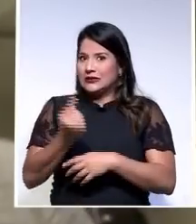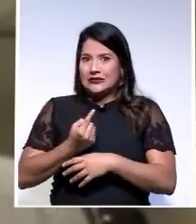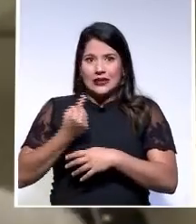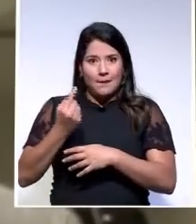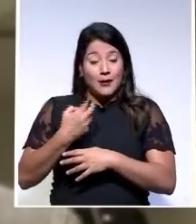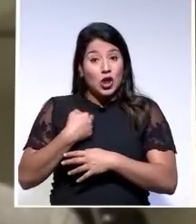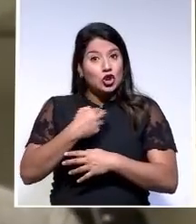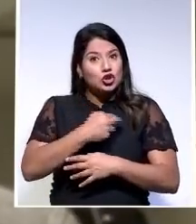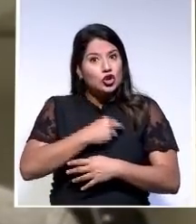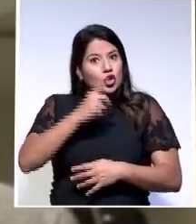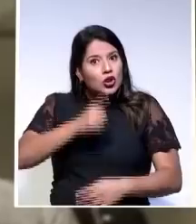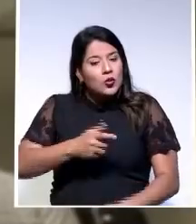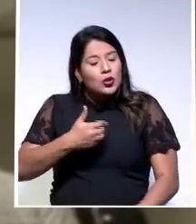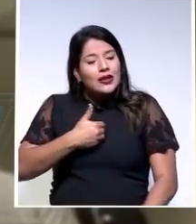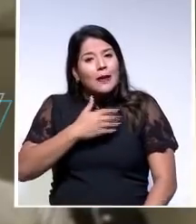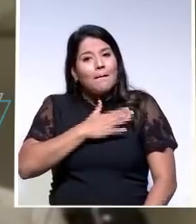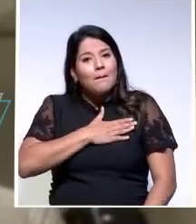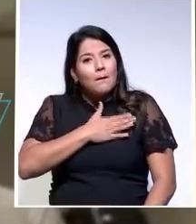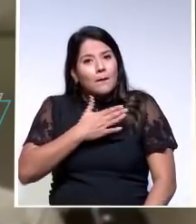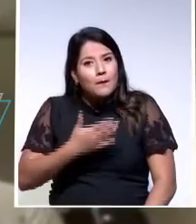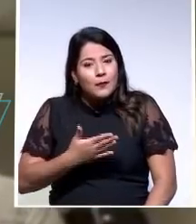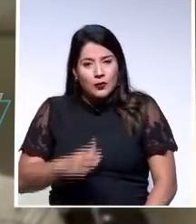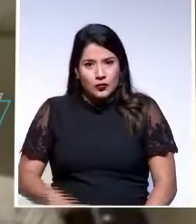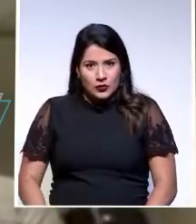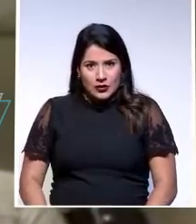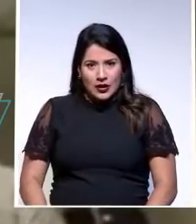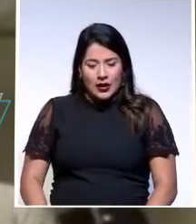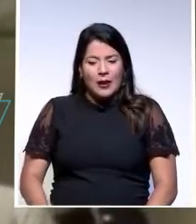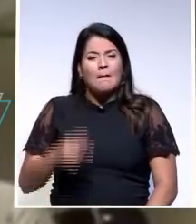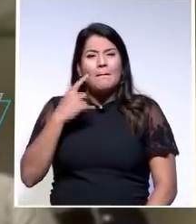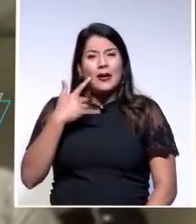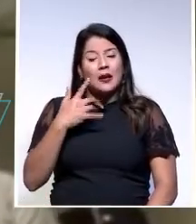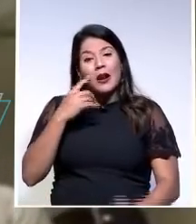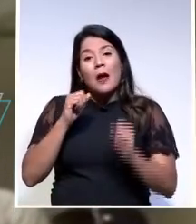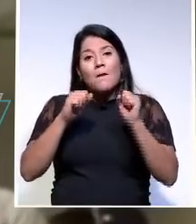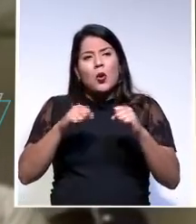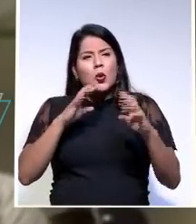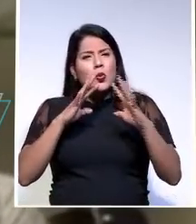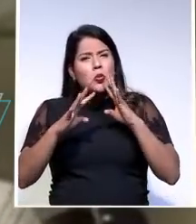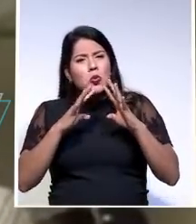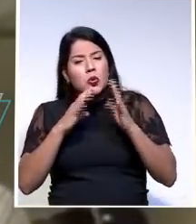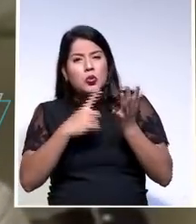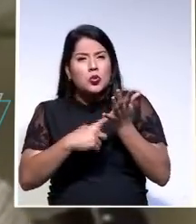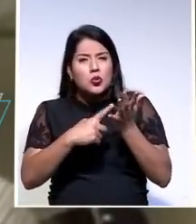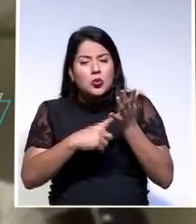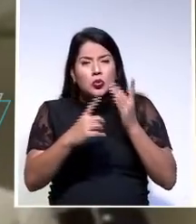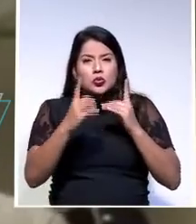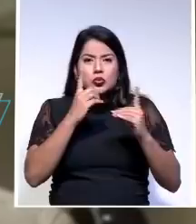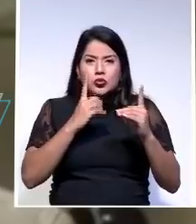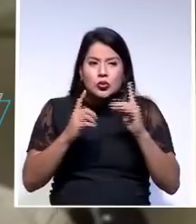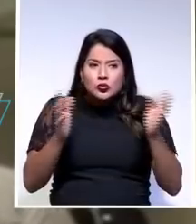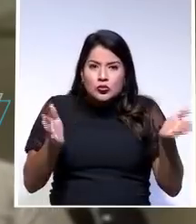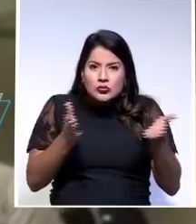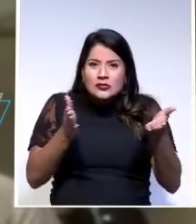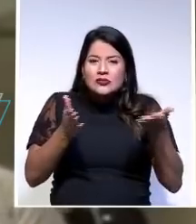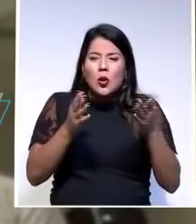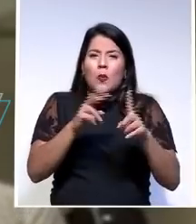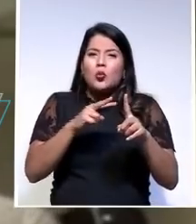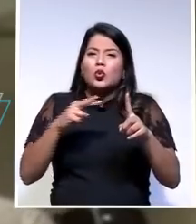estar abiertos justamente a conversar, a dialogar y a fomentar una